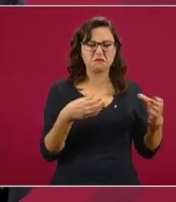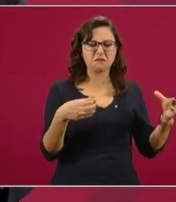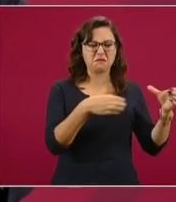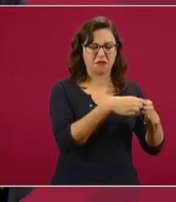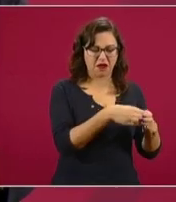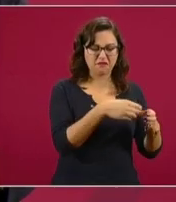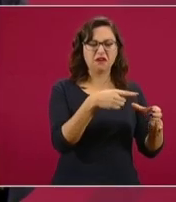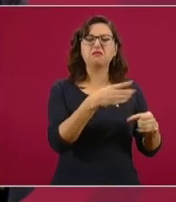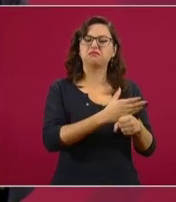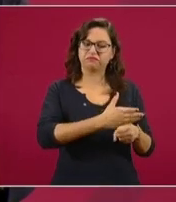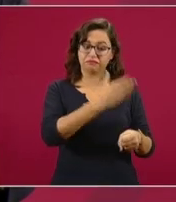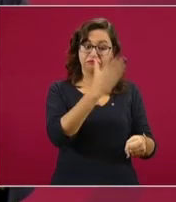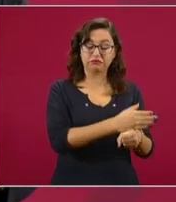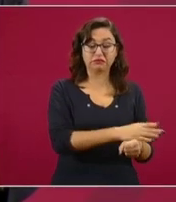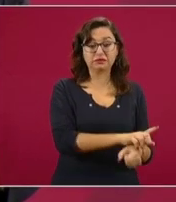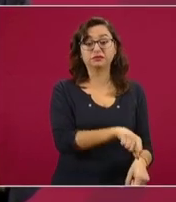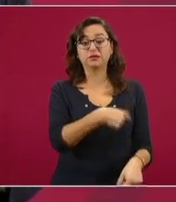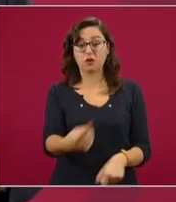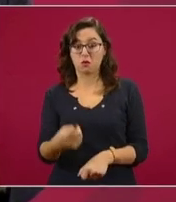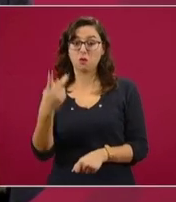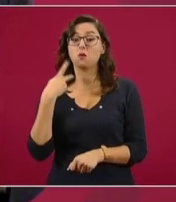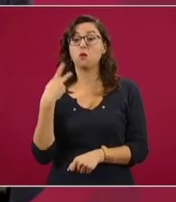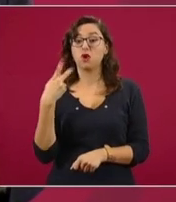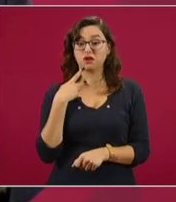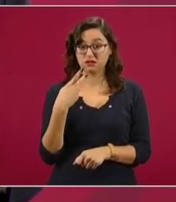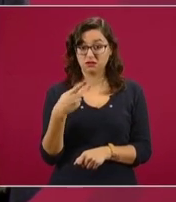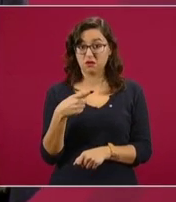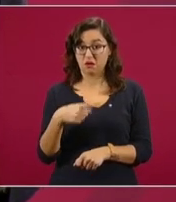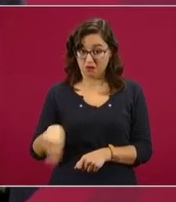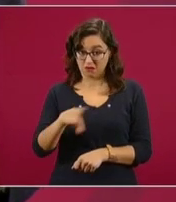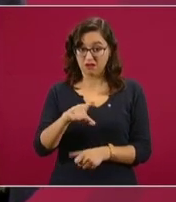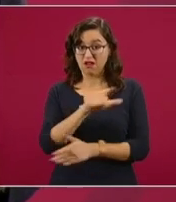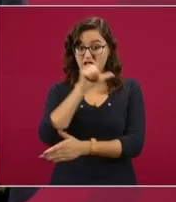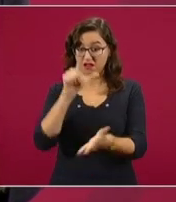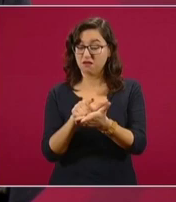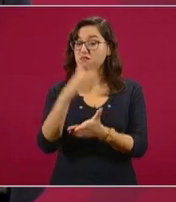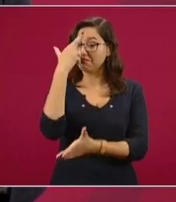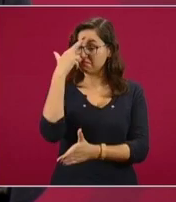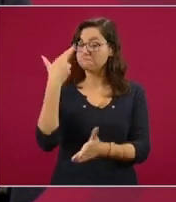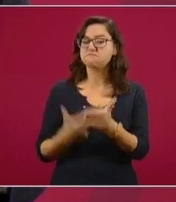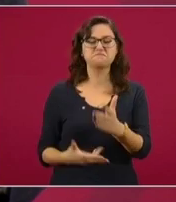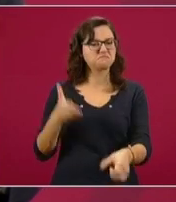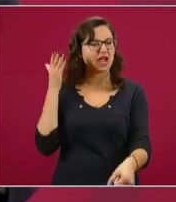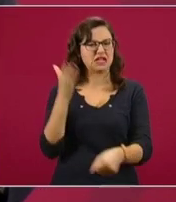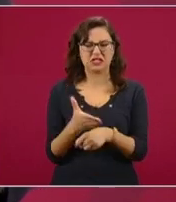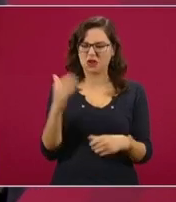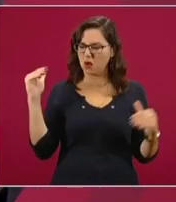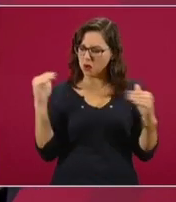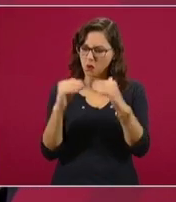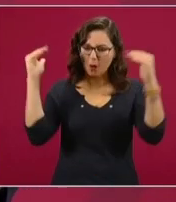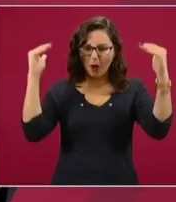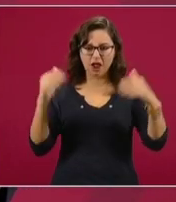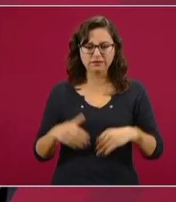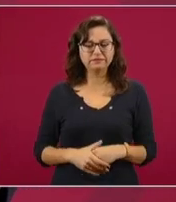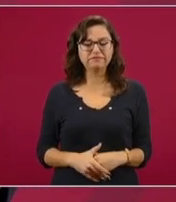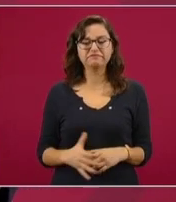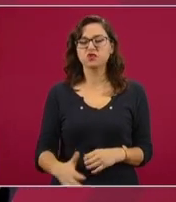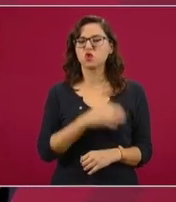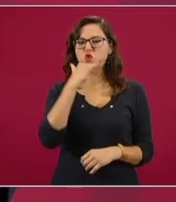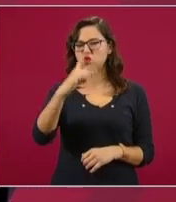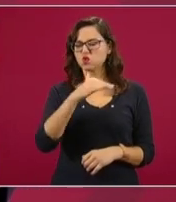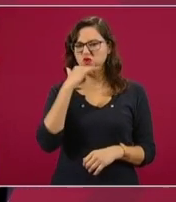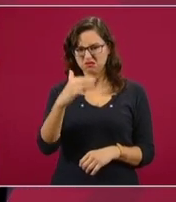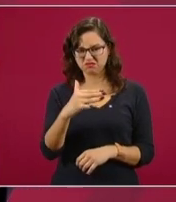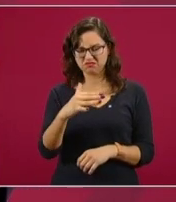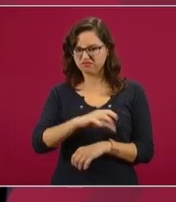como de la delincuencia de cuello blanco 0 corrupción cero